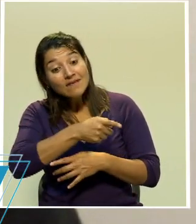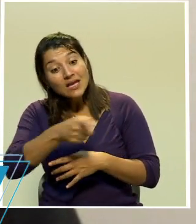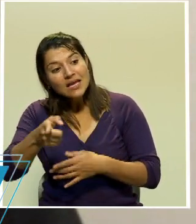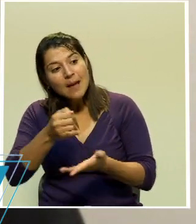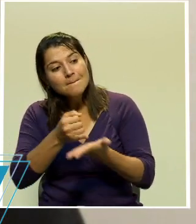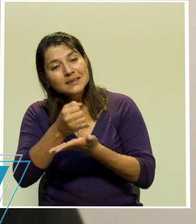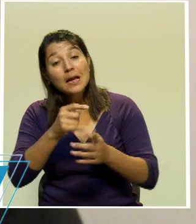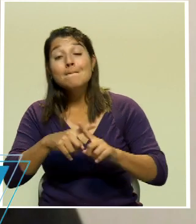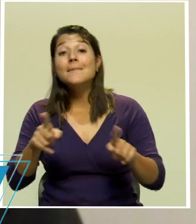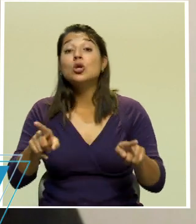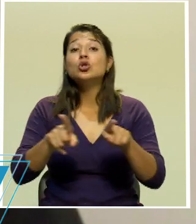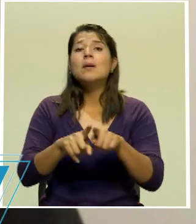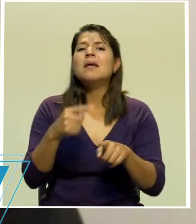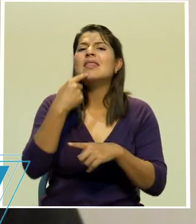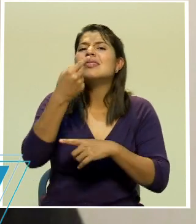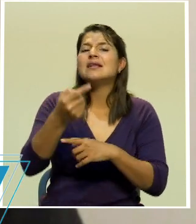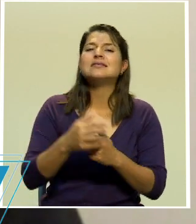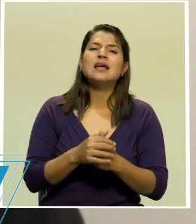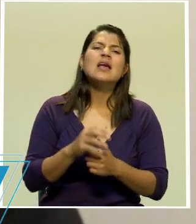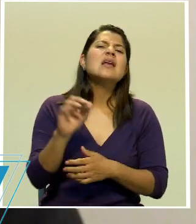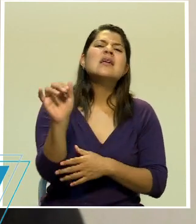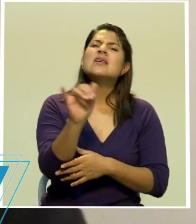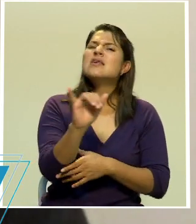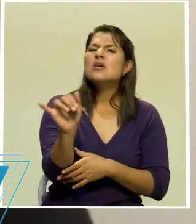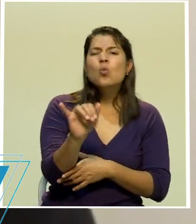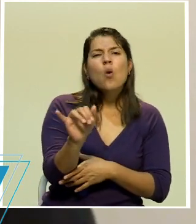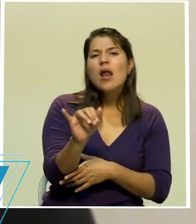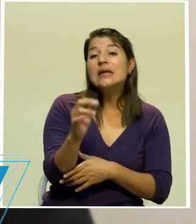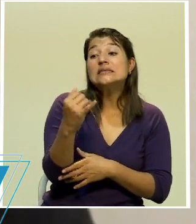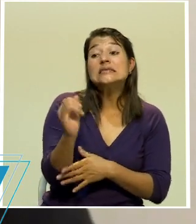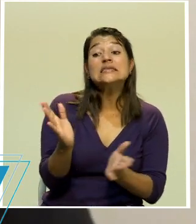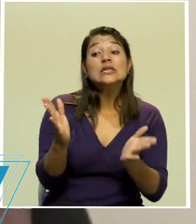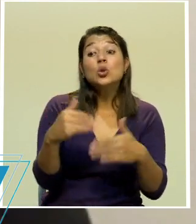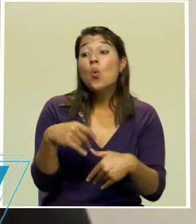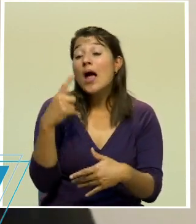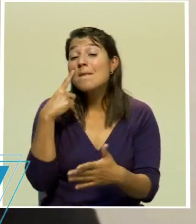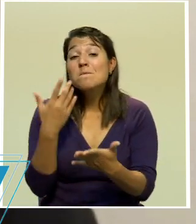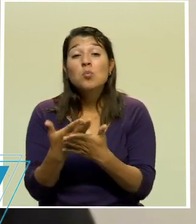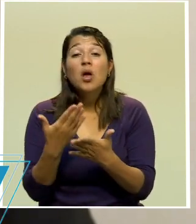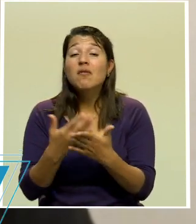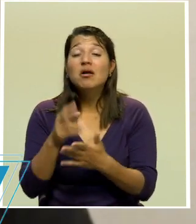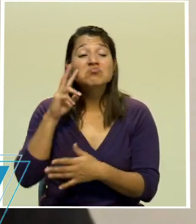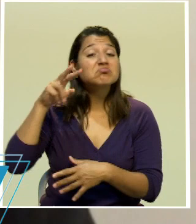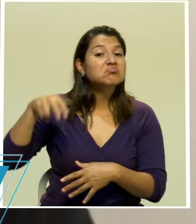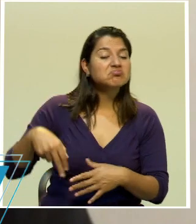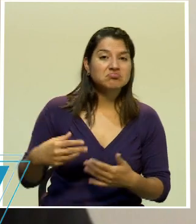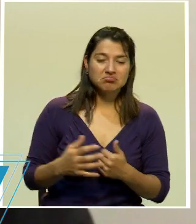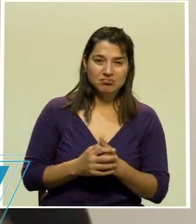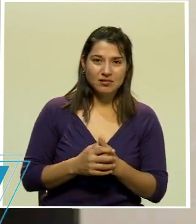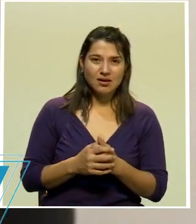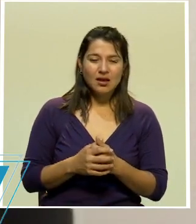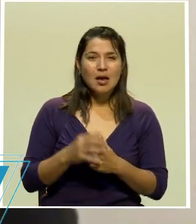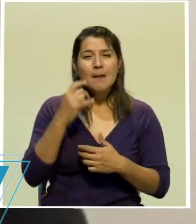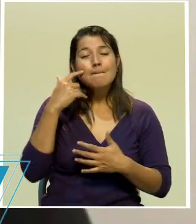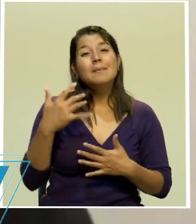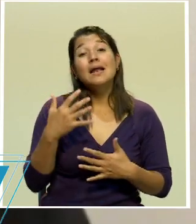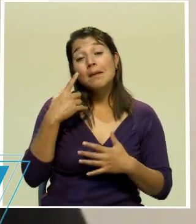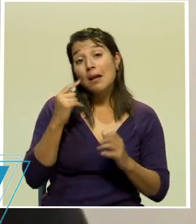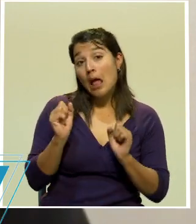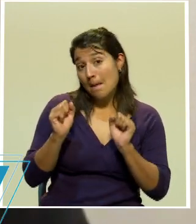también dice que tampoco le hagan mucho caso a los casos en los que no hay evidencia, abriendo la puerta para